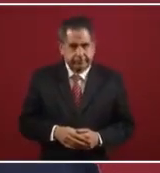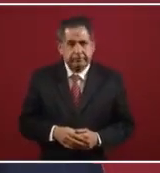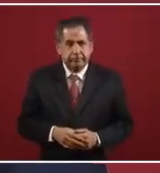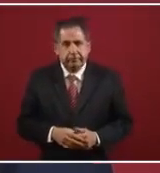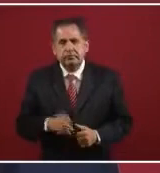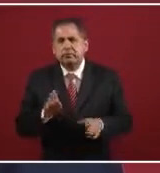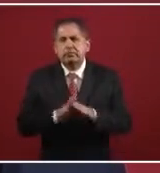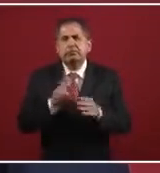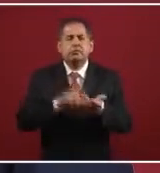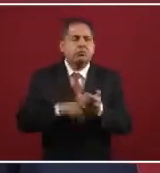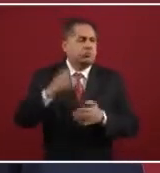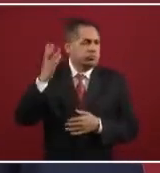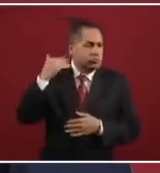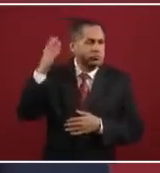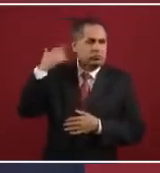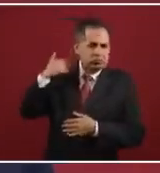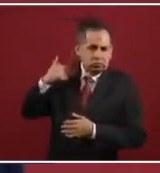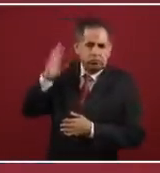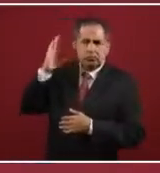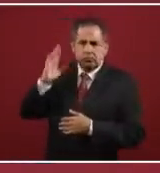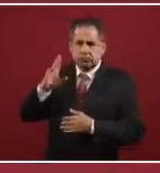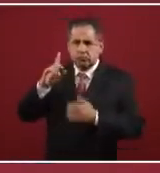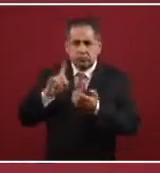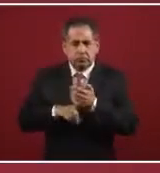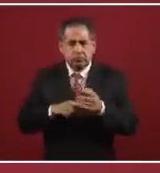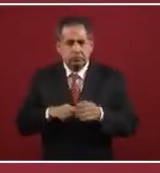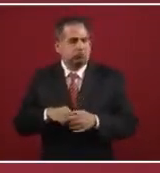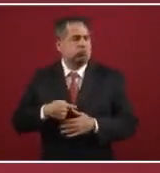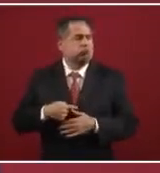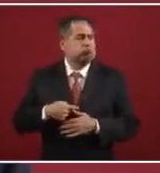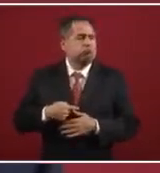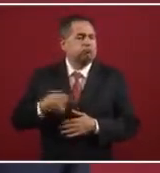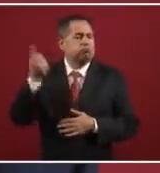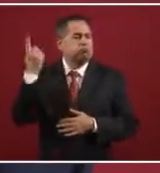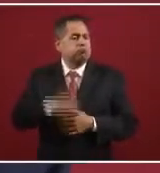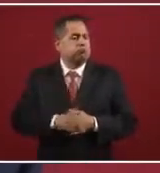¿Cómo era antes? Era dedazo